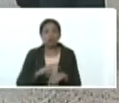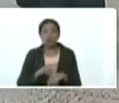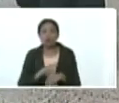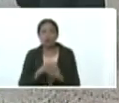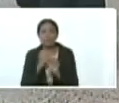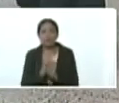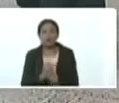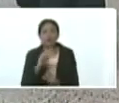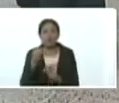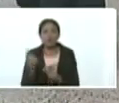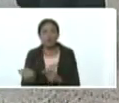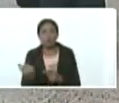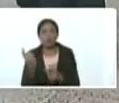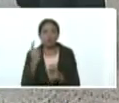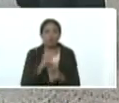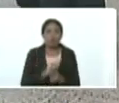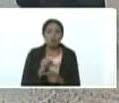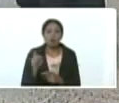luego 4 horas otra vez para acá.